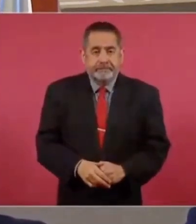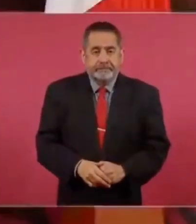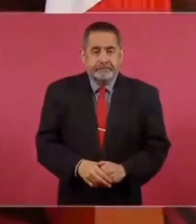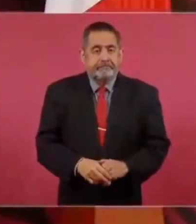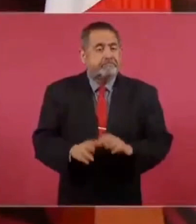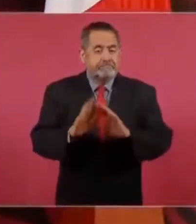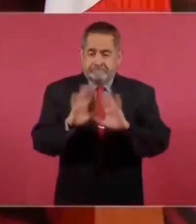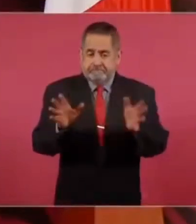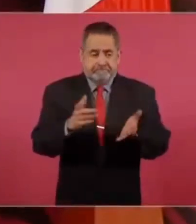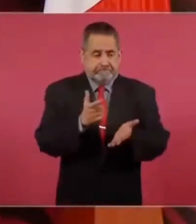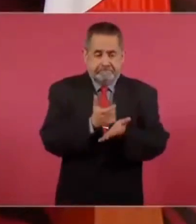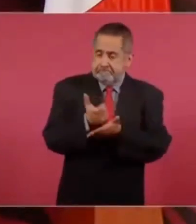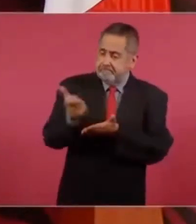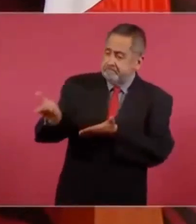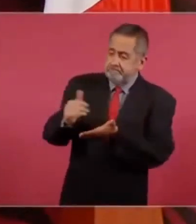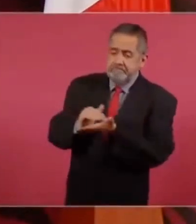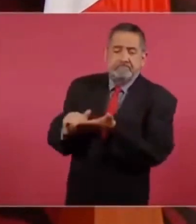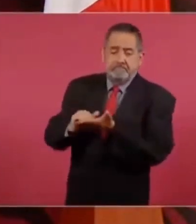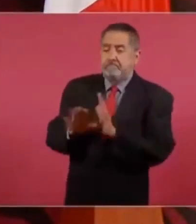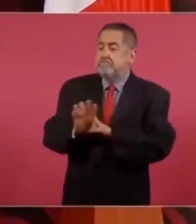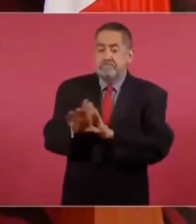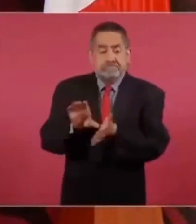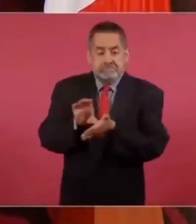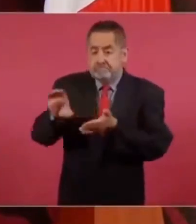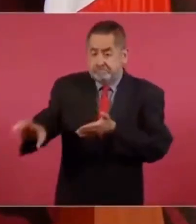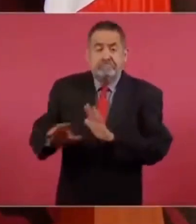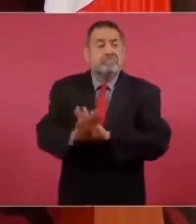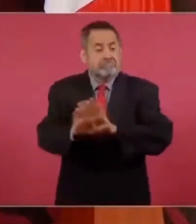ya fue y un poco más lo que pagaron